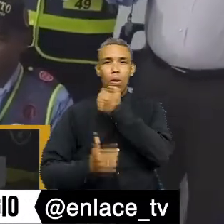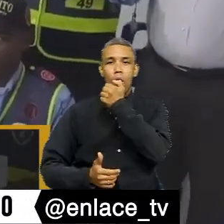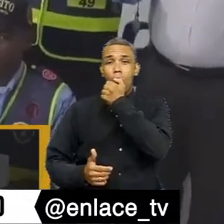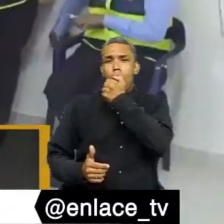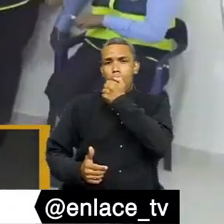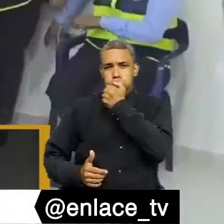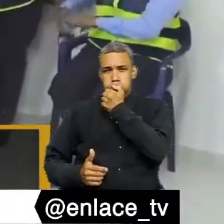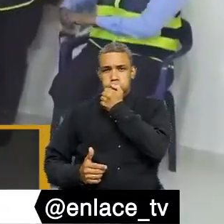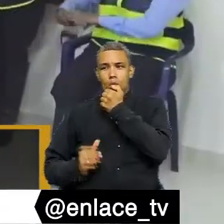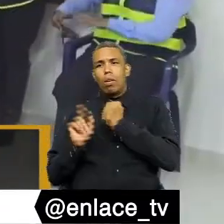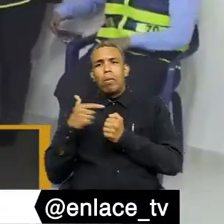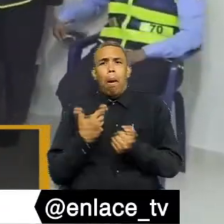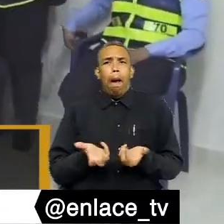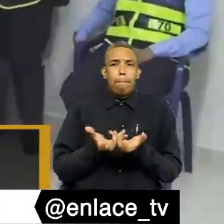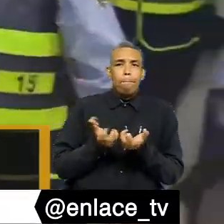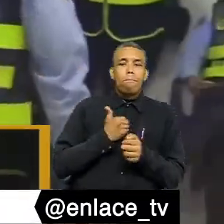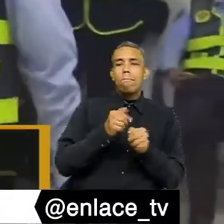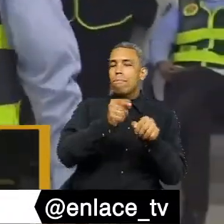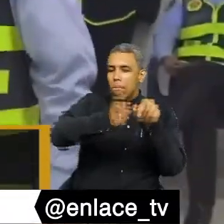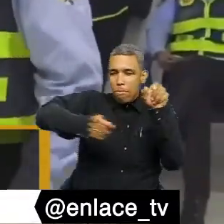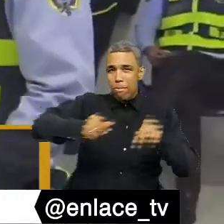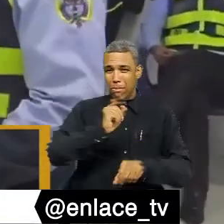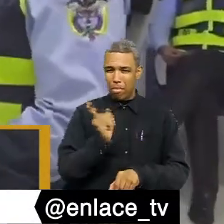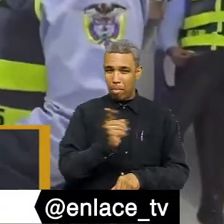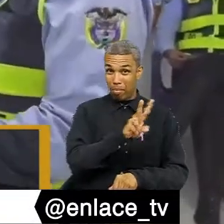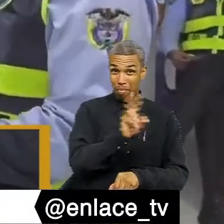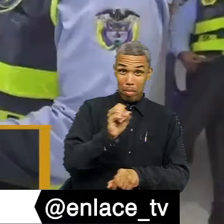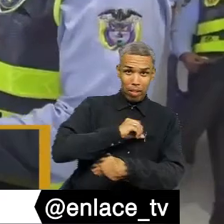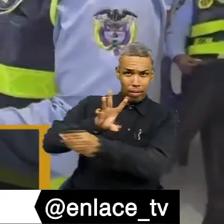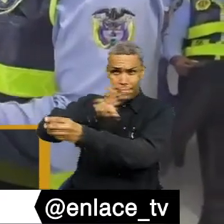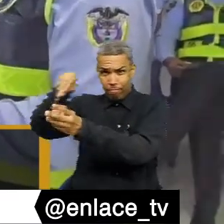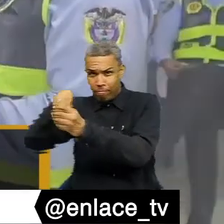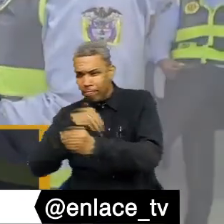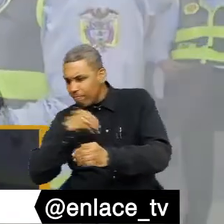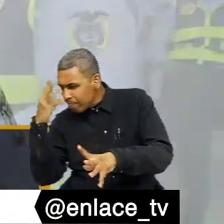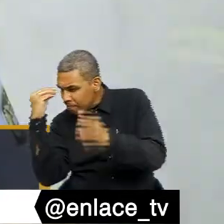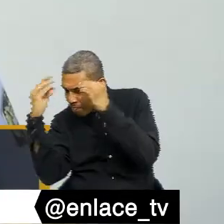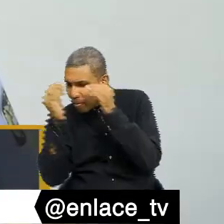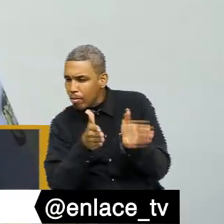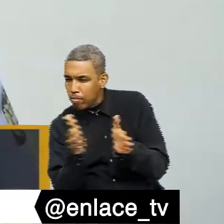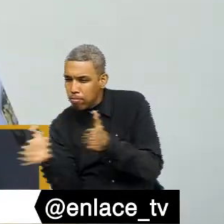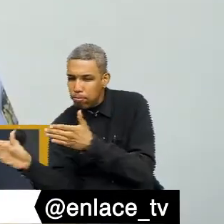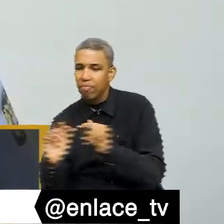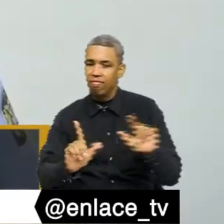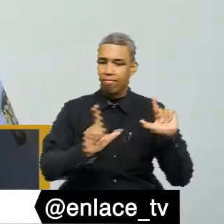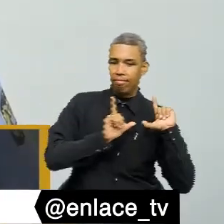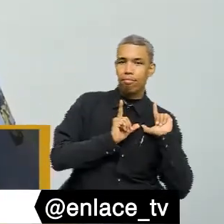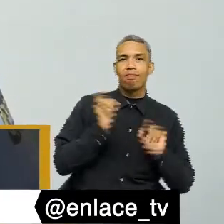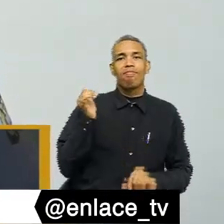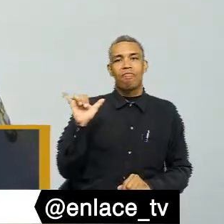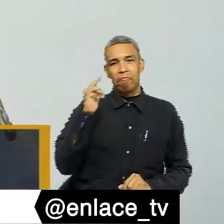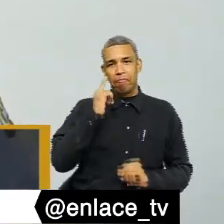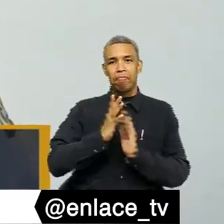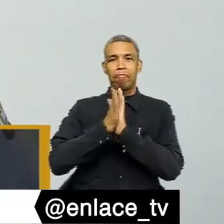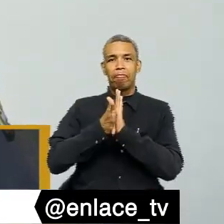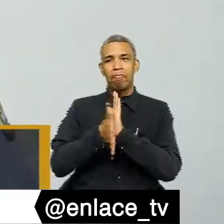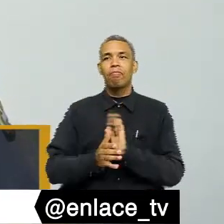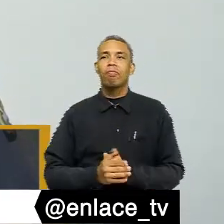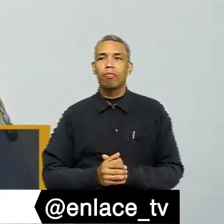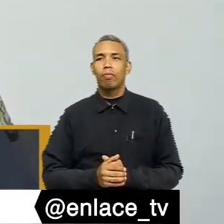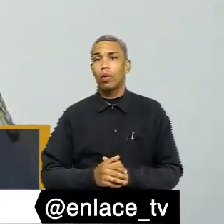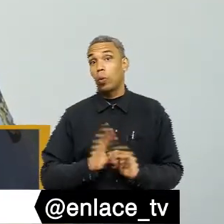La dirección de la Inspección de Tránsito y Transporte se encargó de otorgar este reconocimiento. No solamente para nosotros, sino para Barranca y